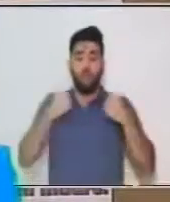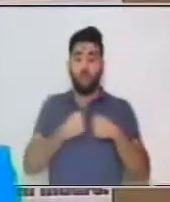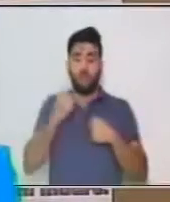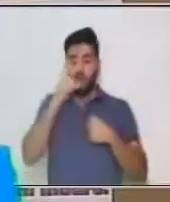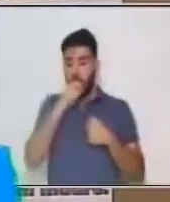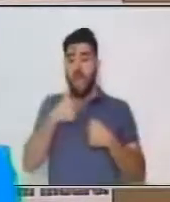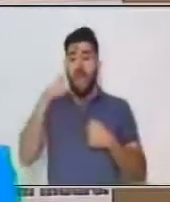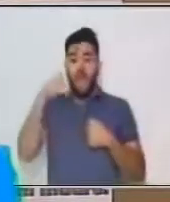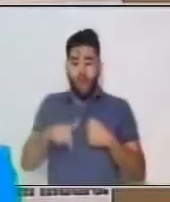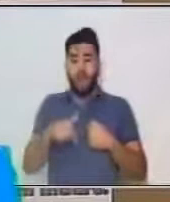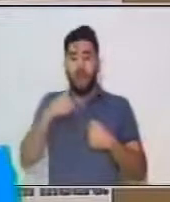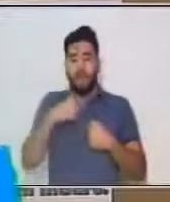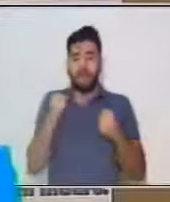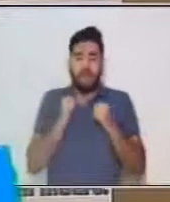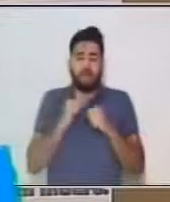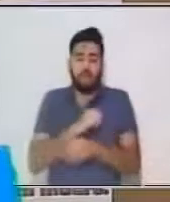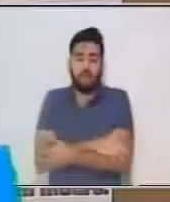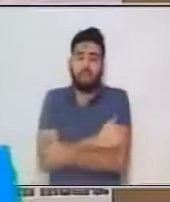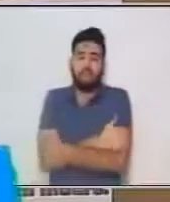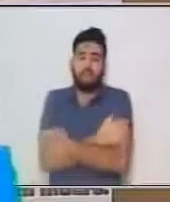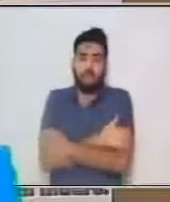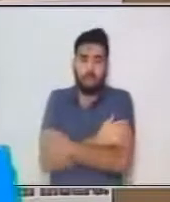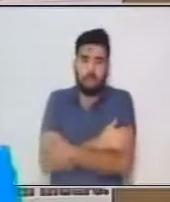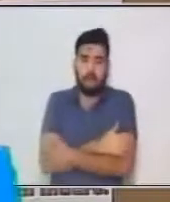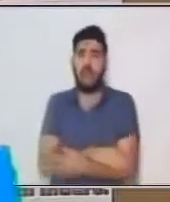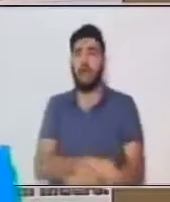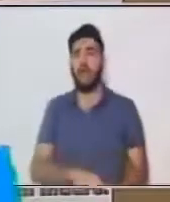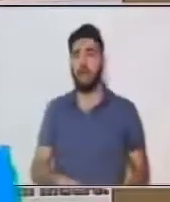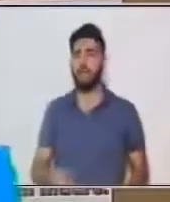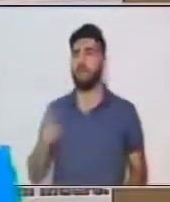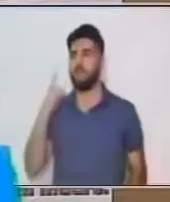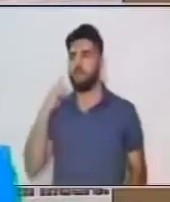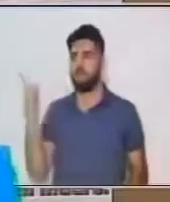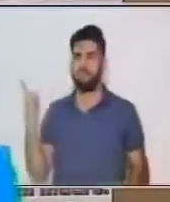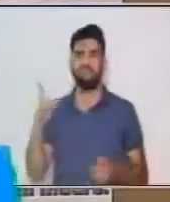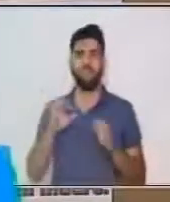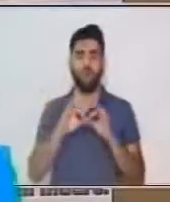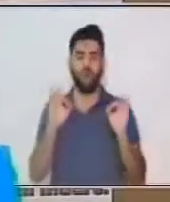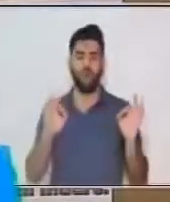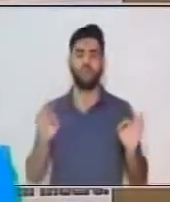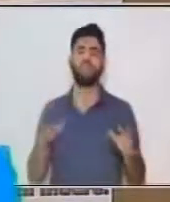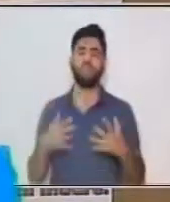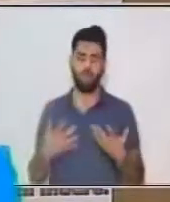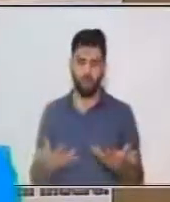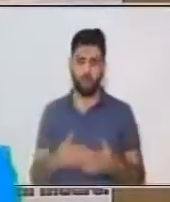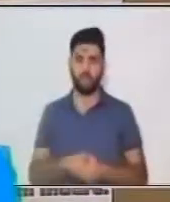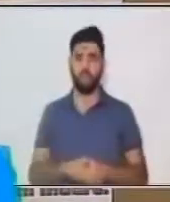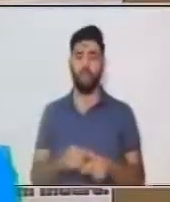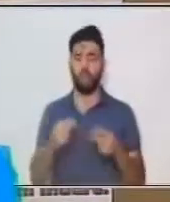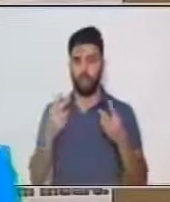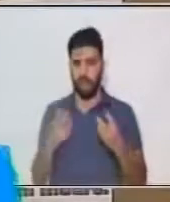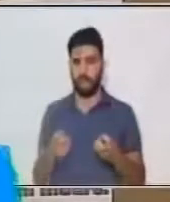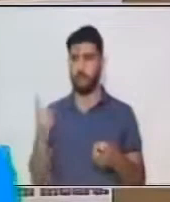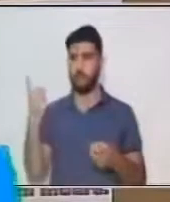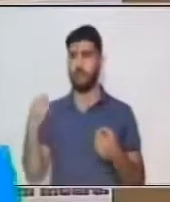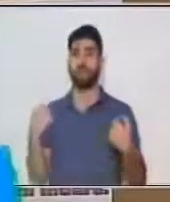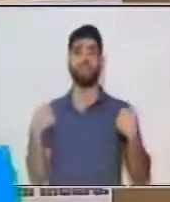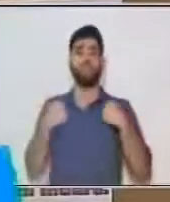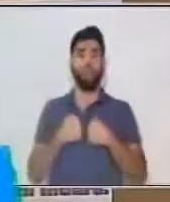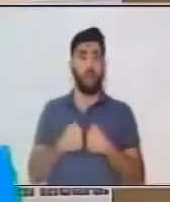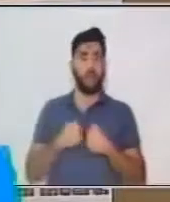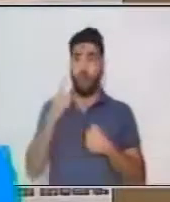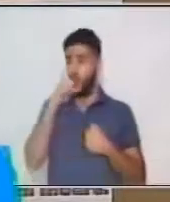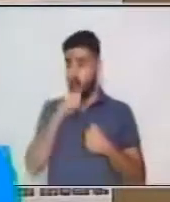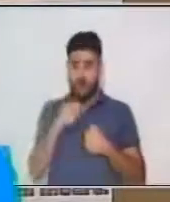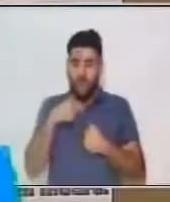frío. ¿Qué sentido estoy estimulando con esta oración? Leámosla nuevamente. Por no llevar suéter,